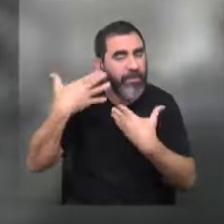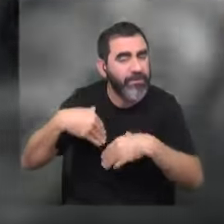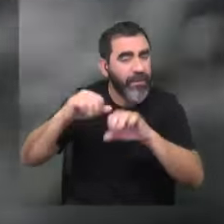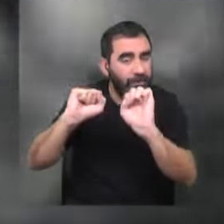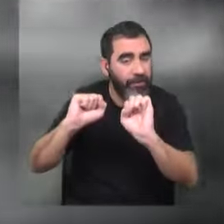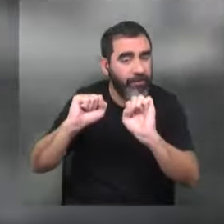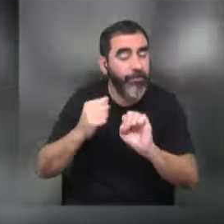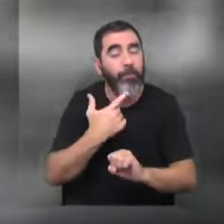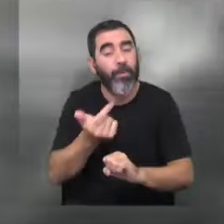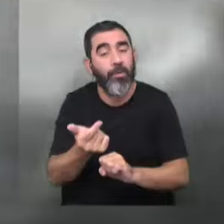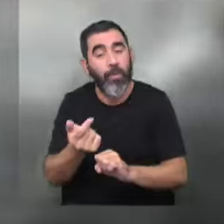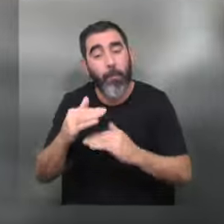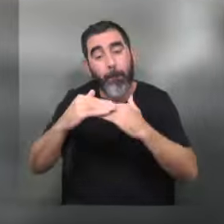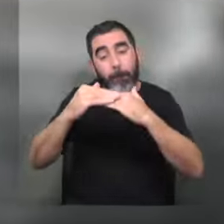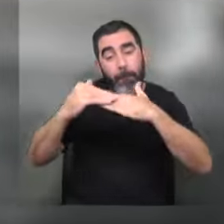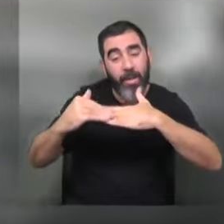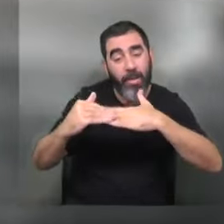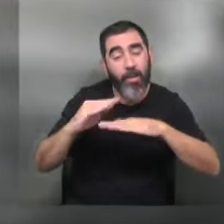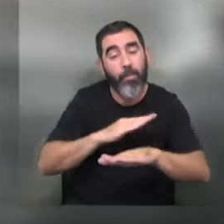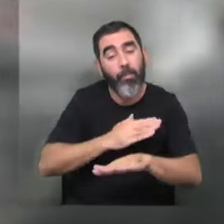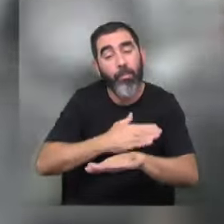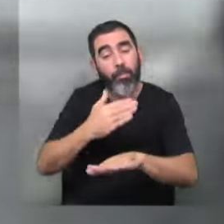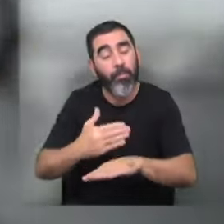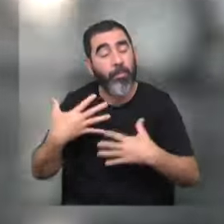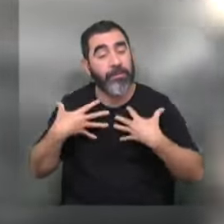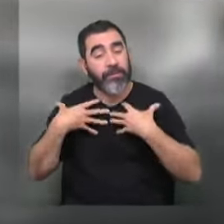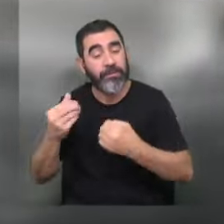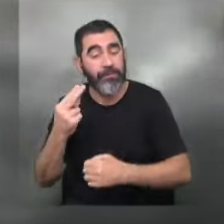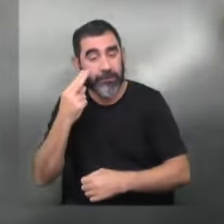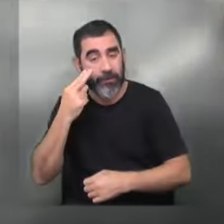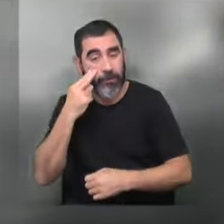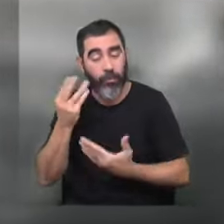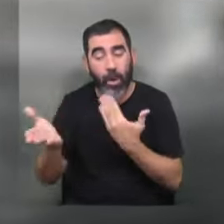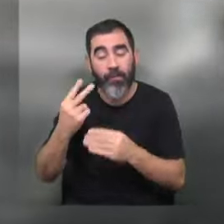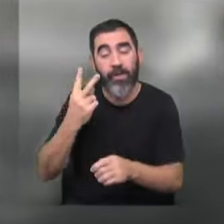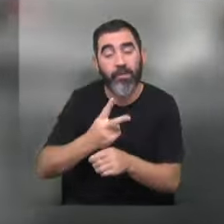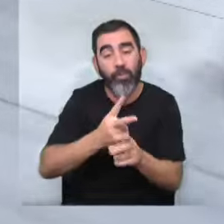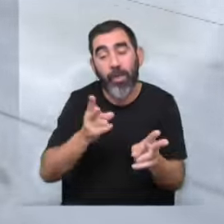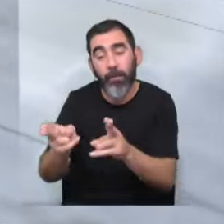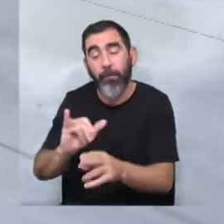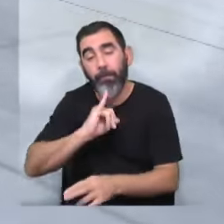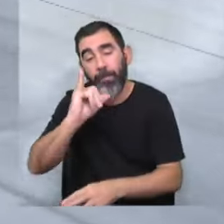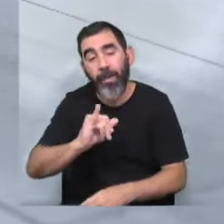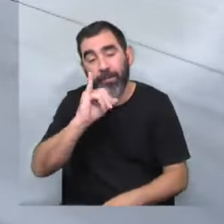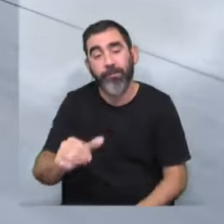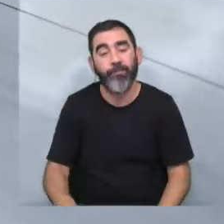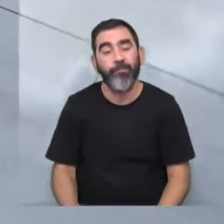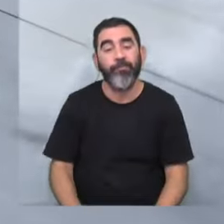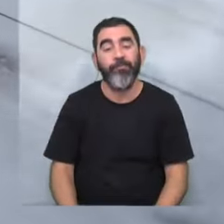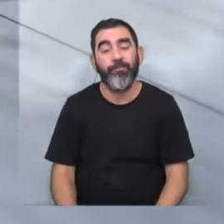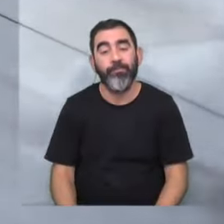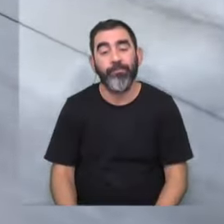¿Y qué pasa si el pie plano puede traer consecuencias para la salud? Esto es lo que vamos a ver en la segunda parte del informe.